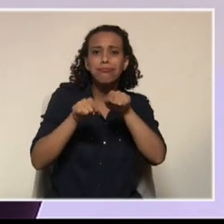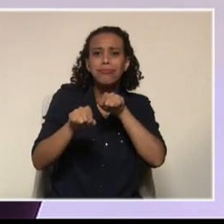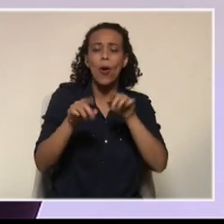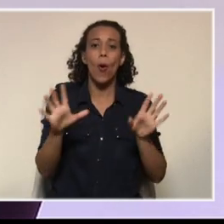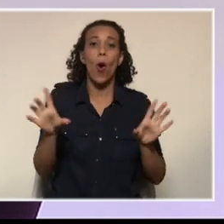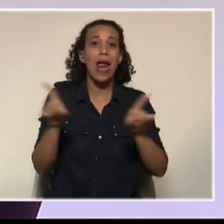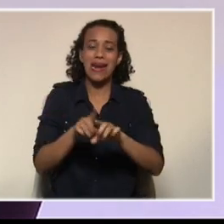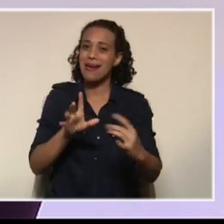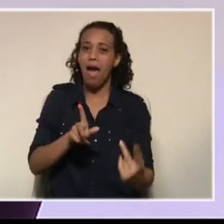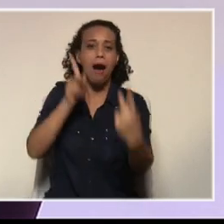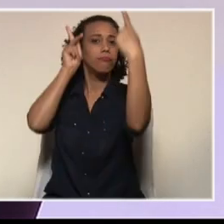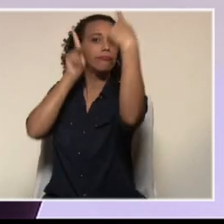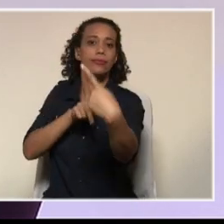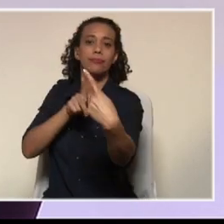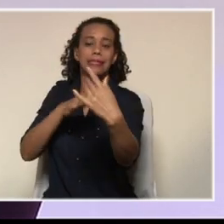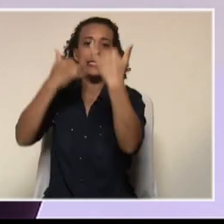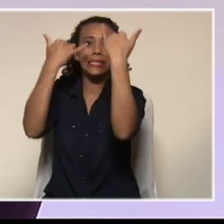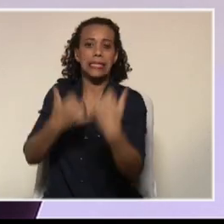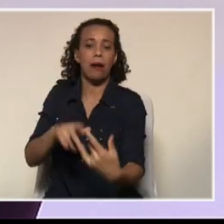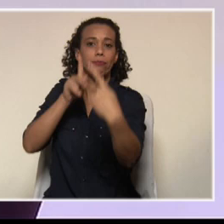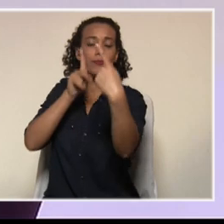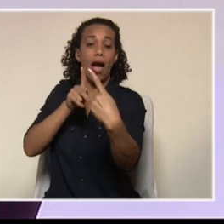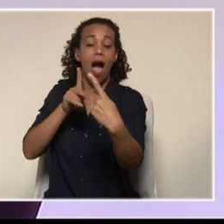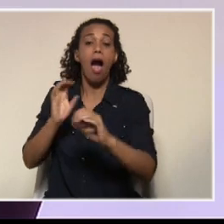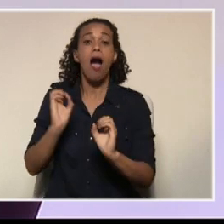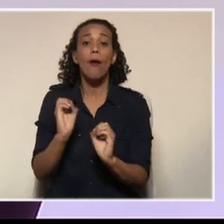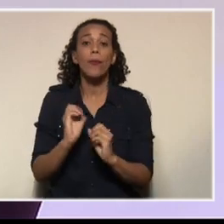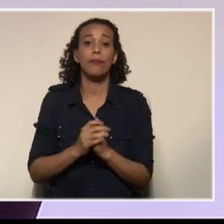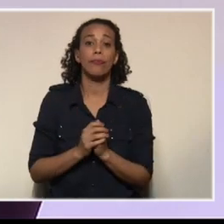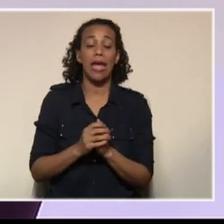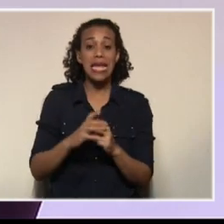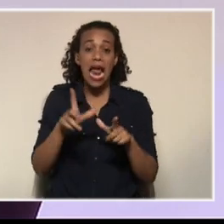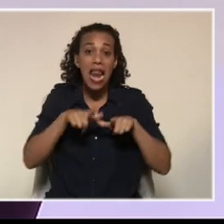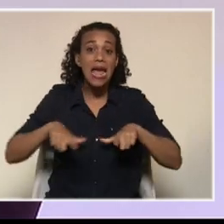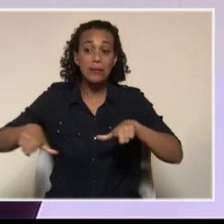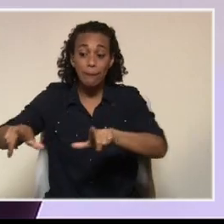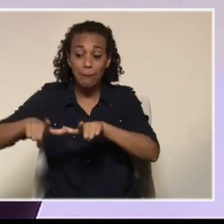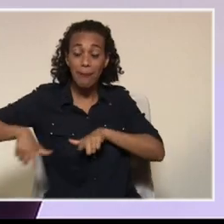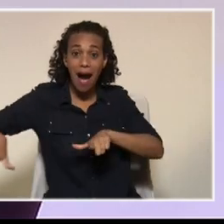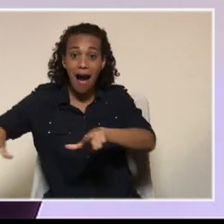es en tiempo real. Y en relación al espacio,